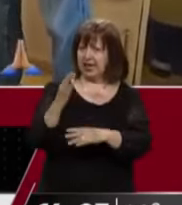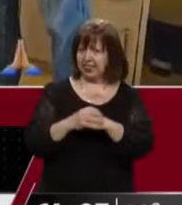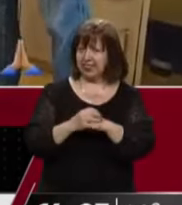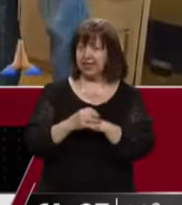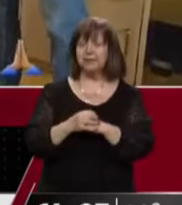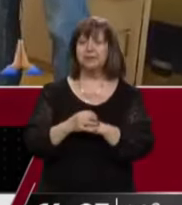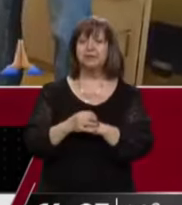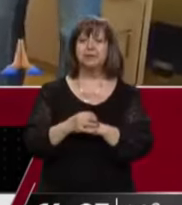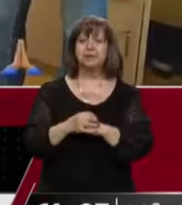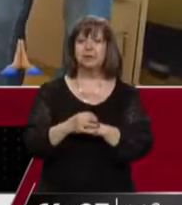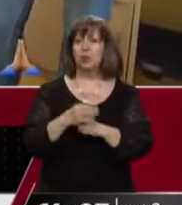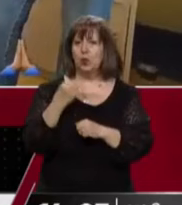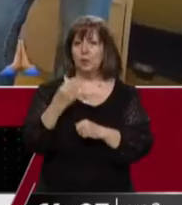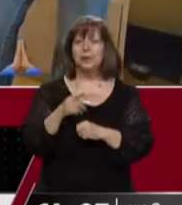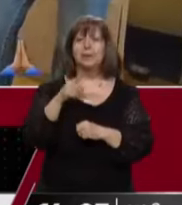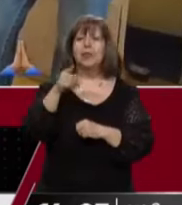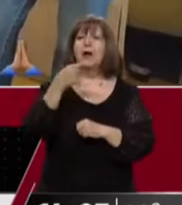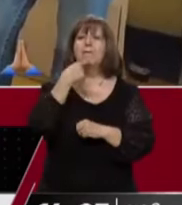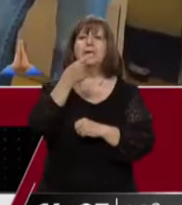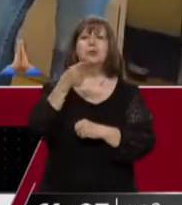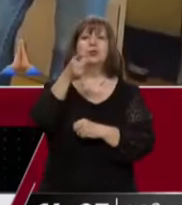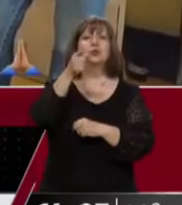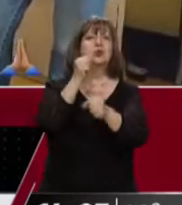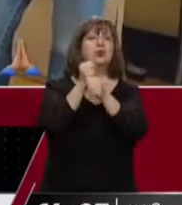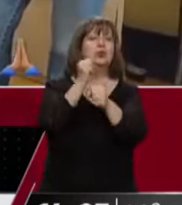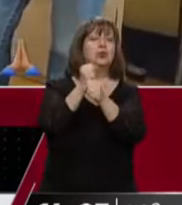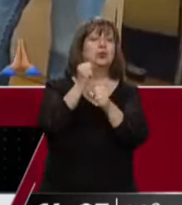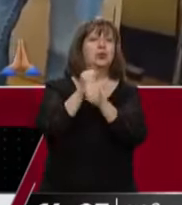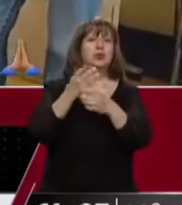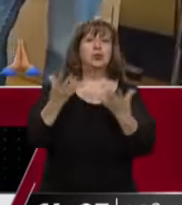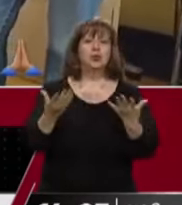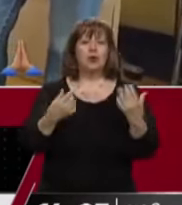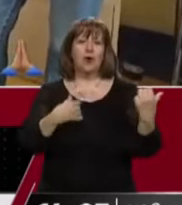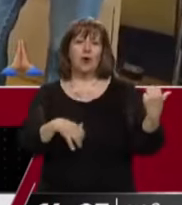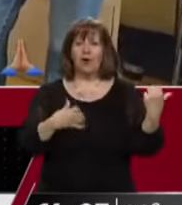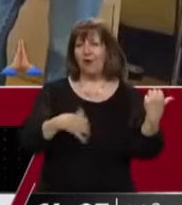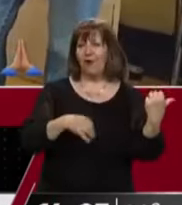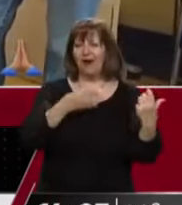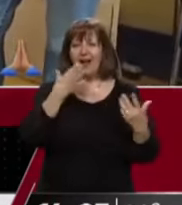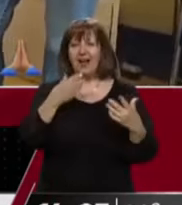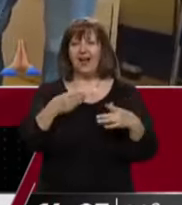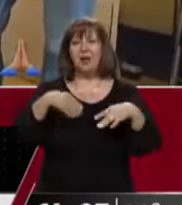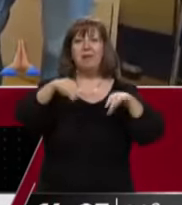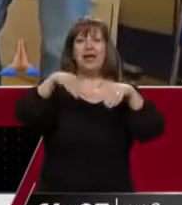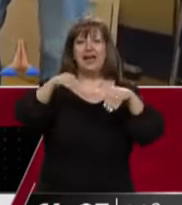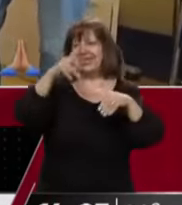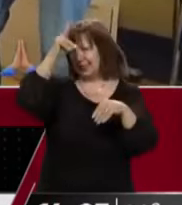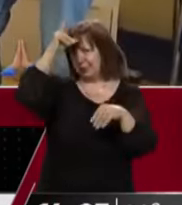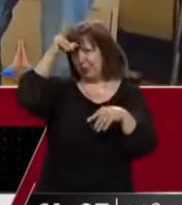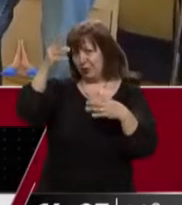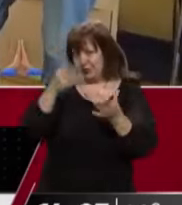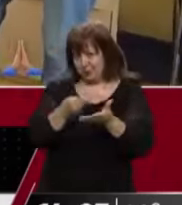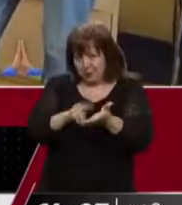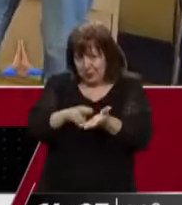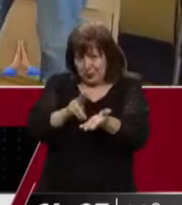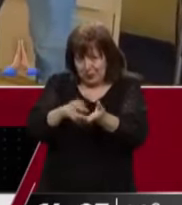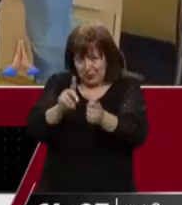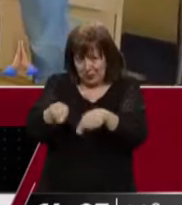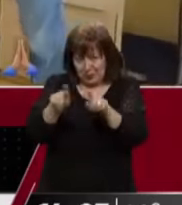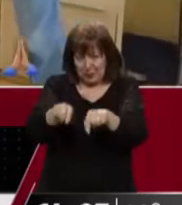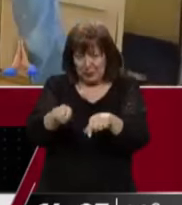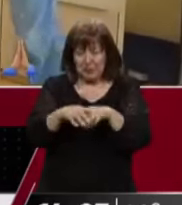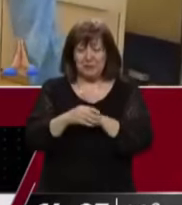vida laboral? La clínica, impresionante. Te preguntaba, ¿cómo sigue la vida laboral? Por un lado la música y también las milanesas de pollo, ¿por ahí va el camino?